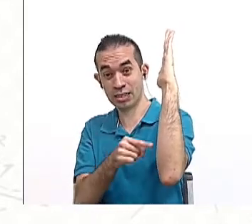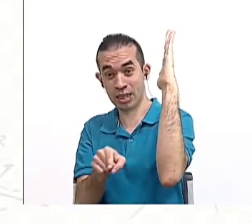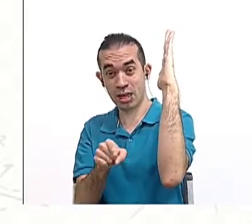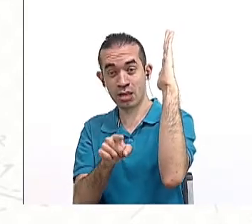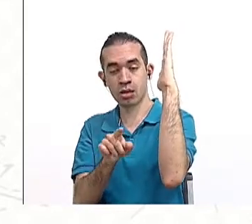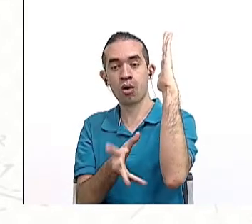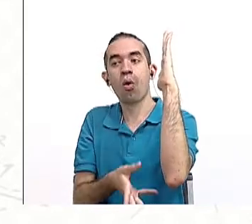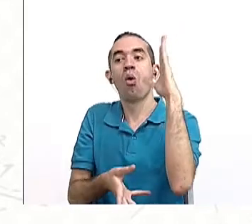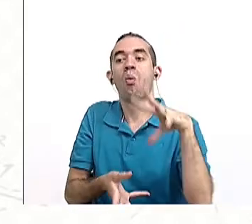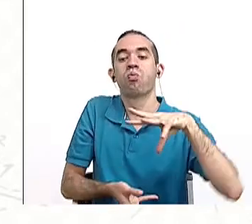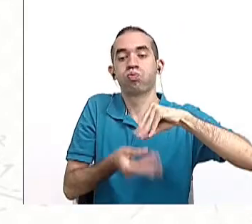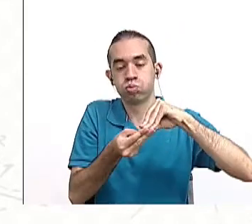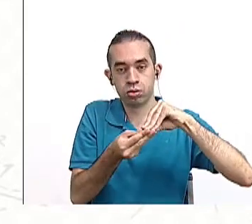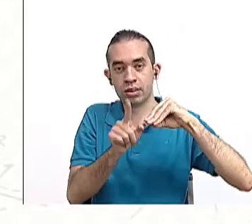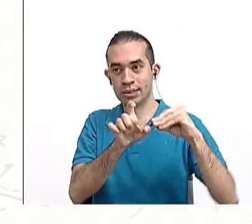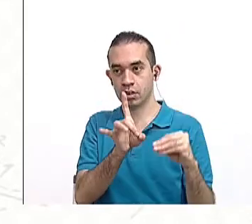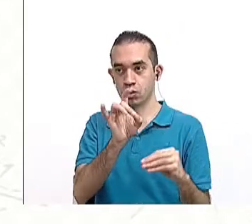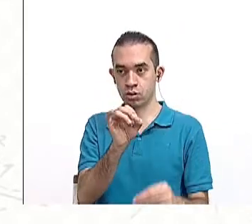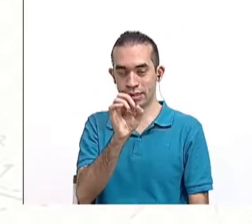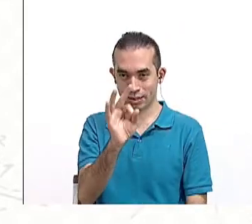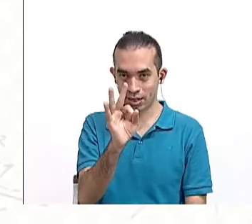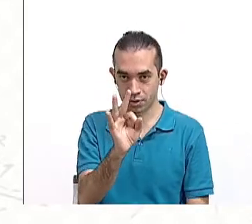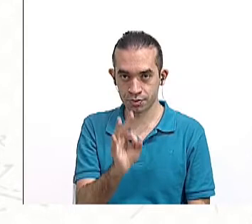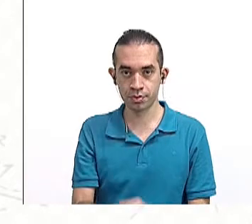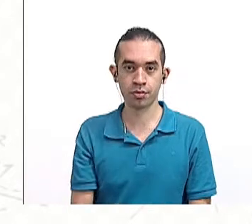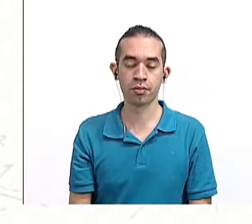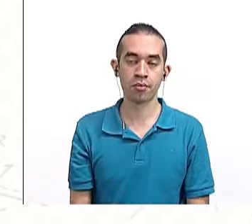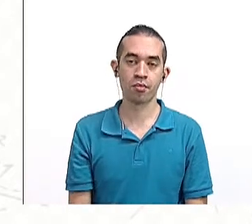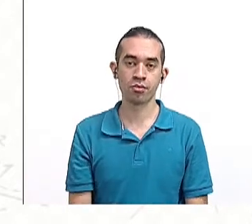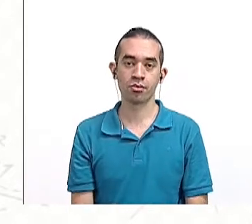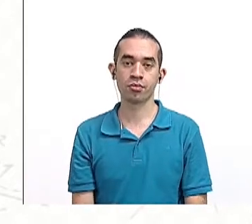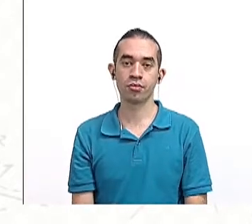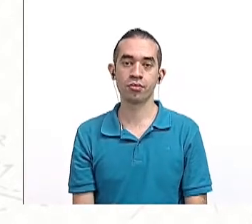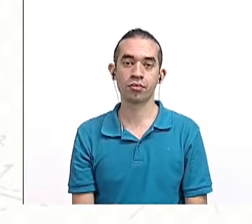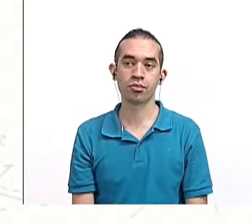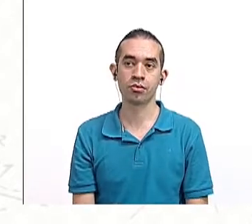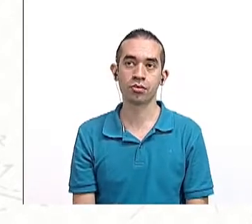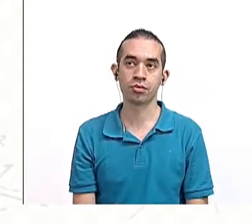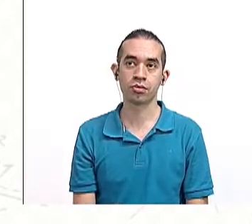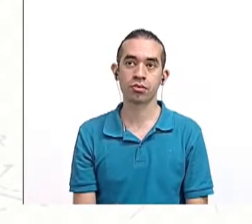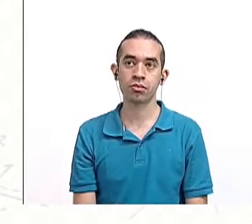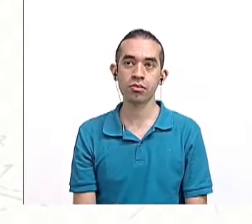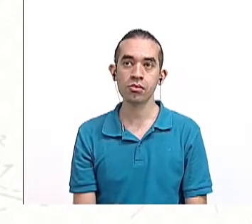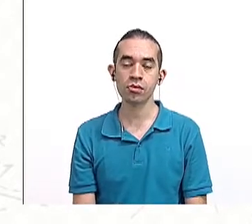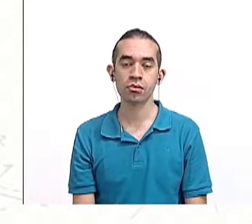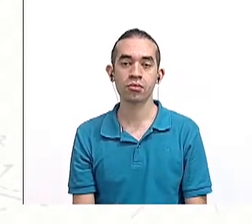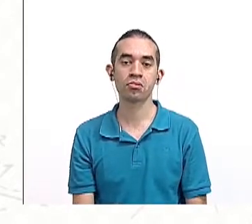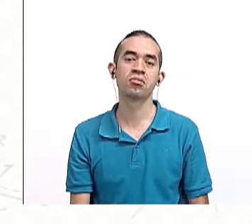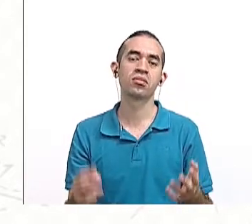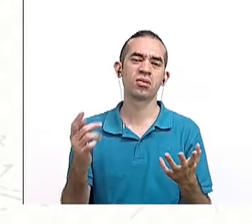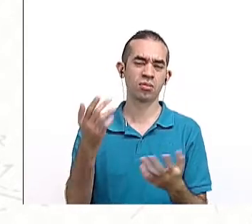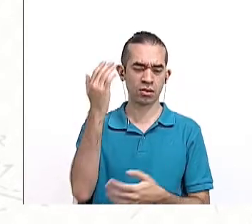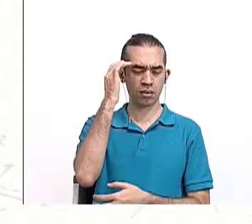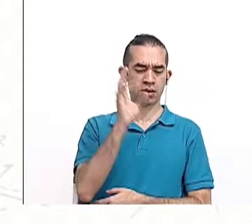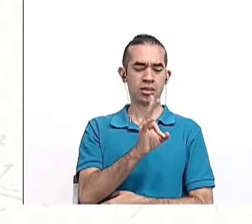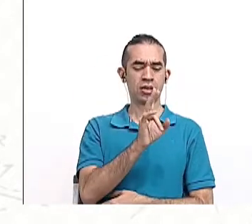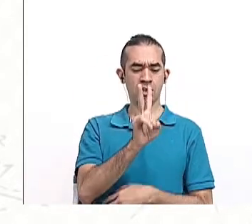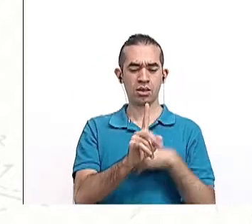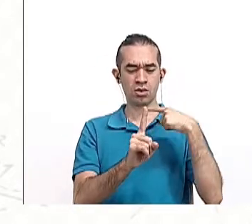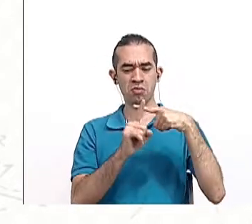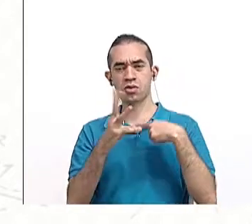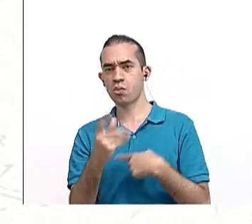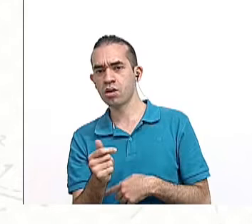para sea que éstos suman 180 entonces 72 más que me da 180